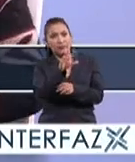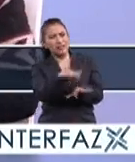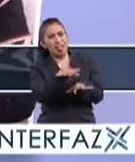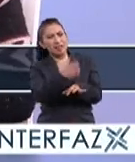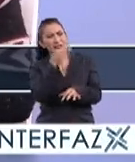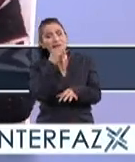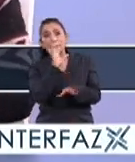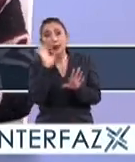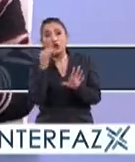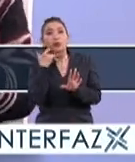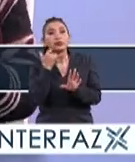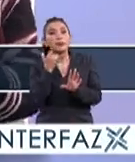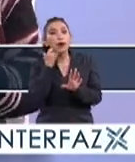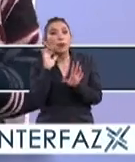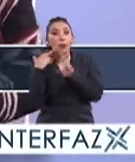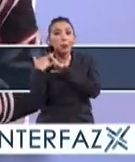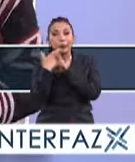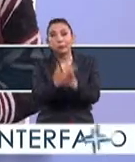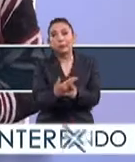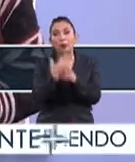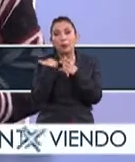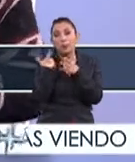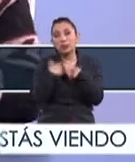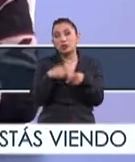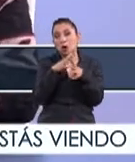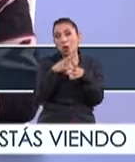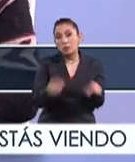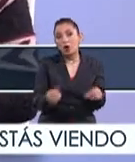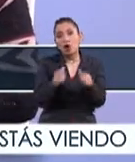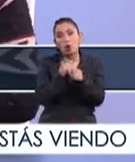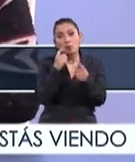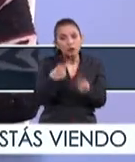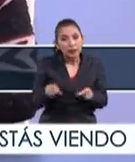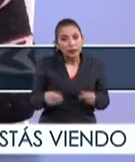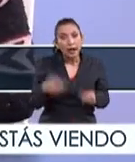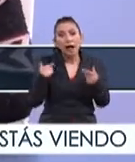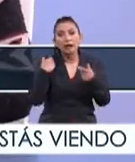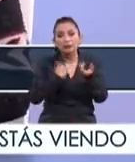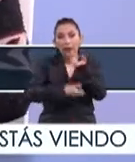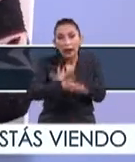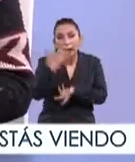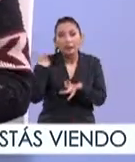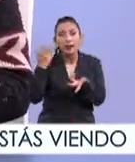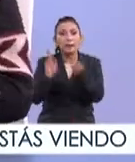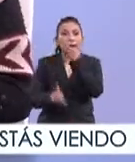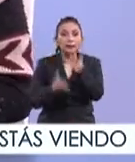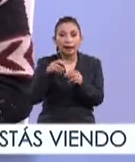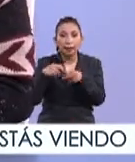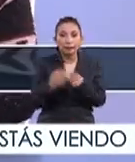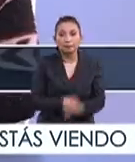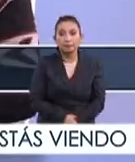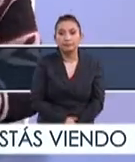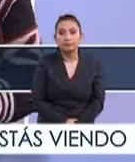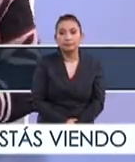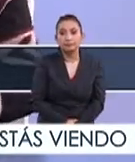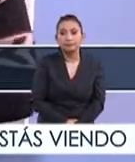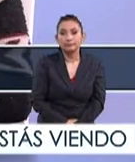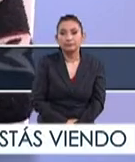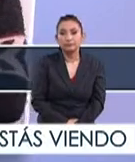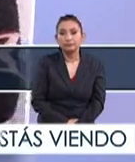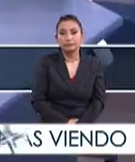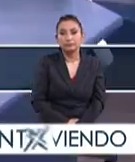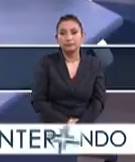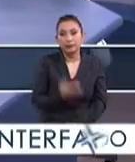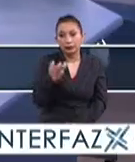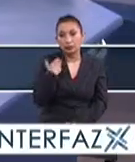pero estamos intentando conmemorar nuestras ausencias a través de la música, a través del intercambio, a través de la charla. Y